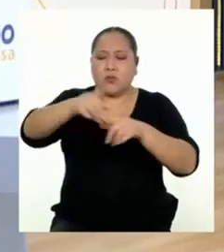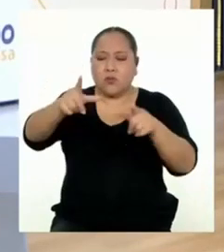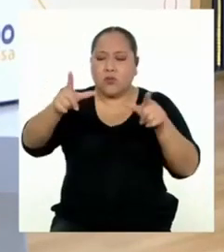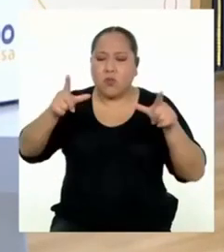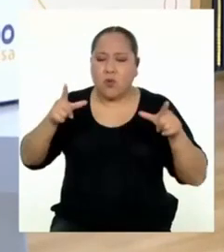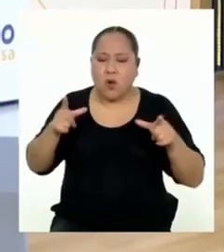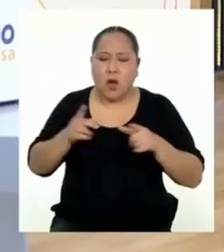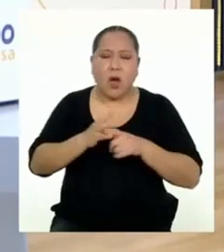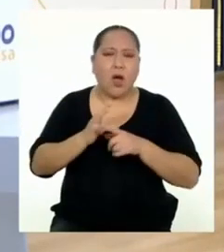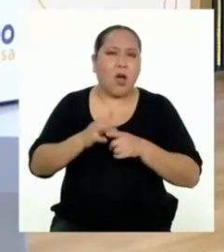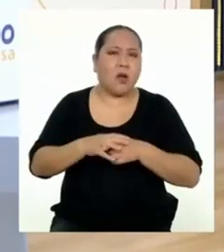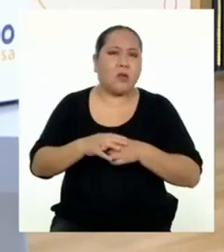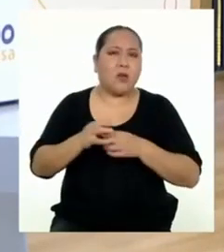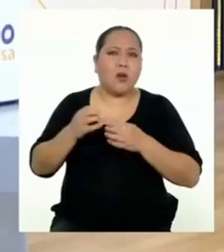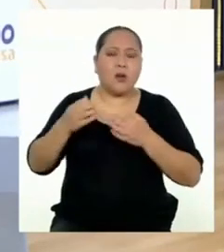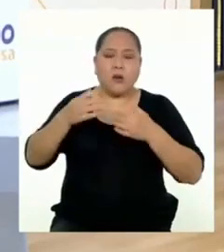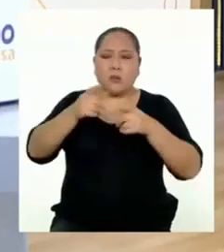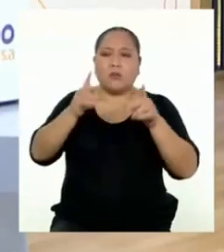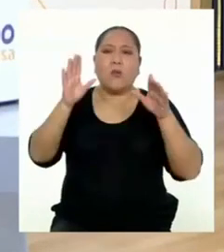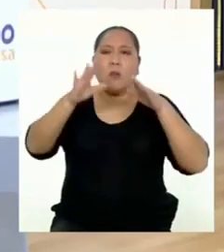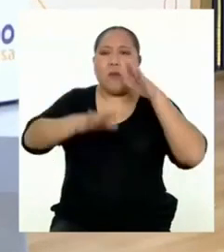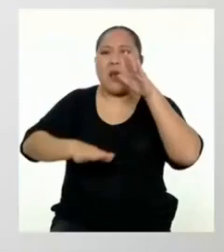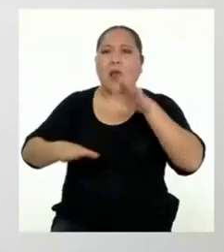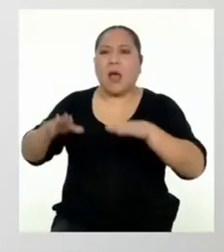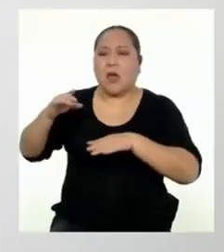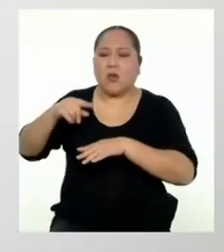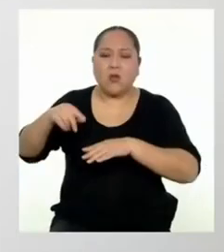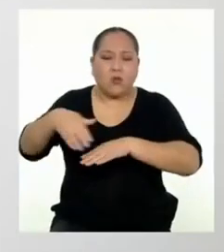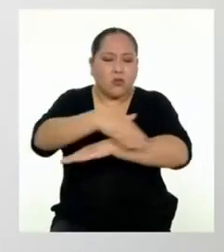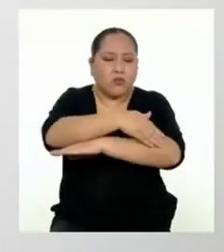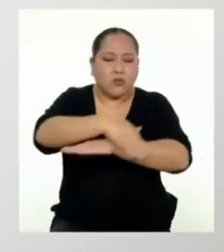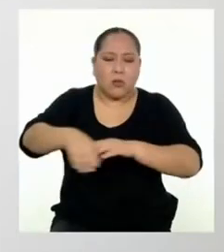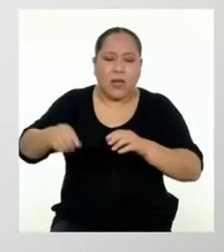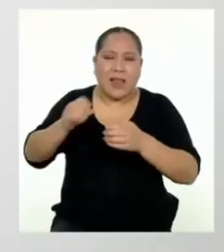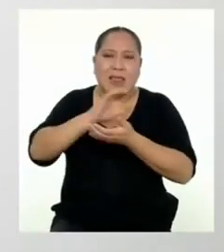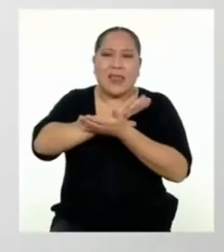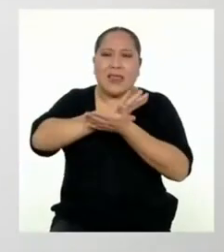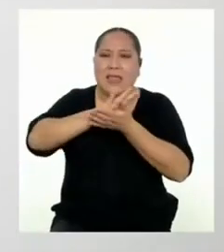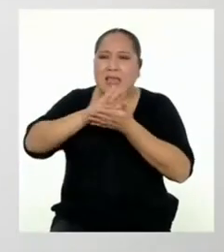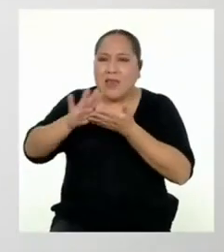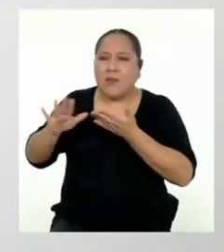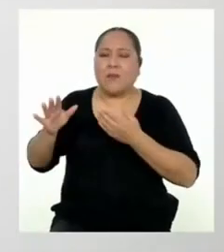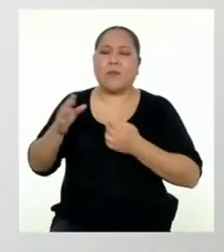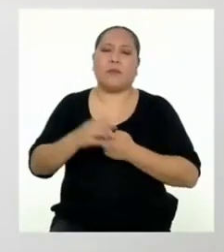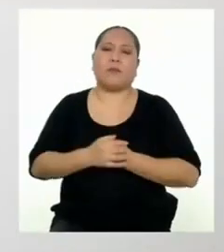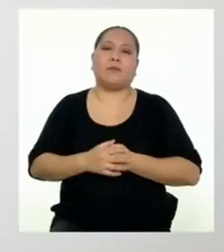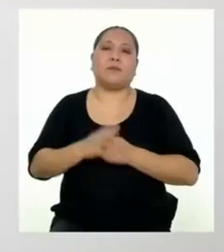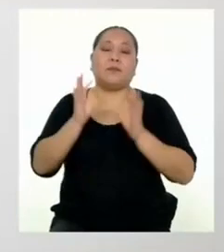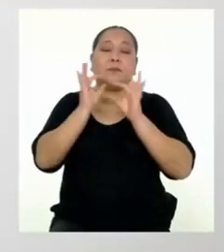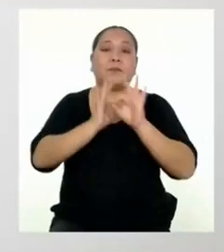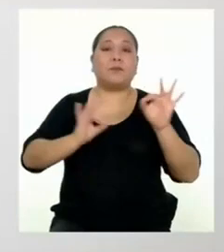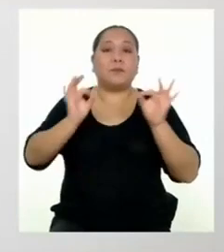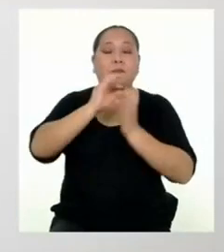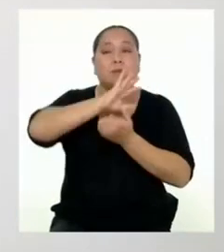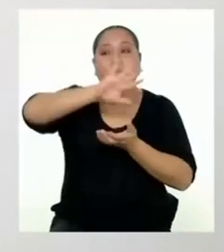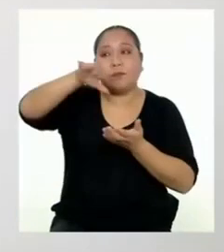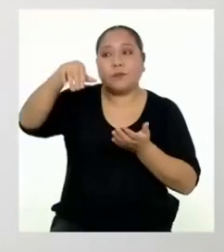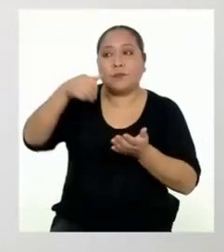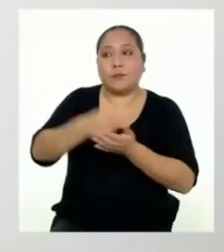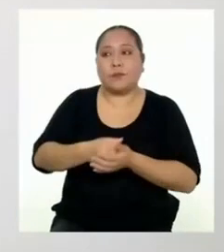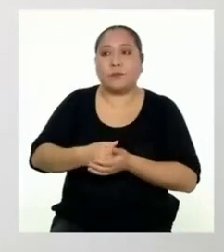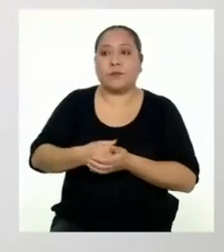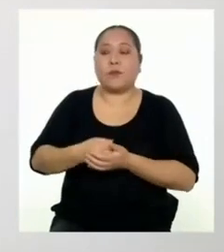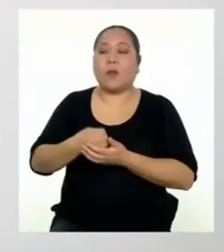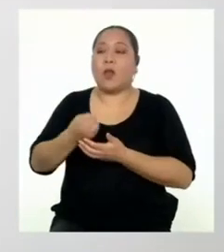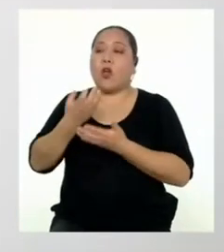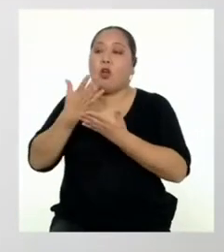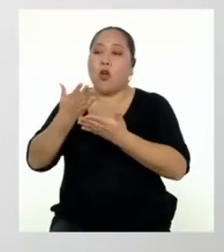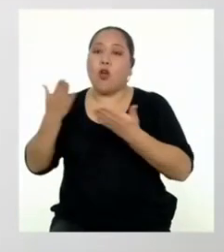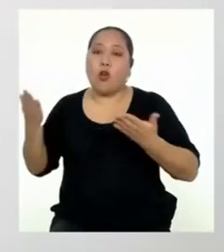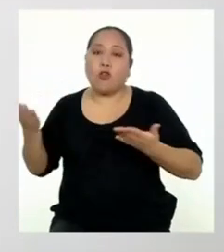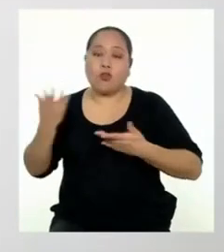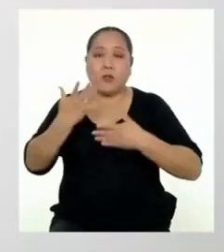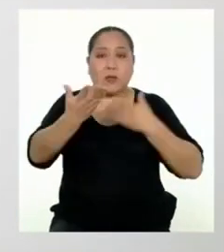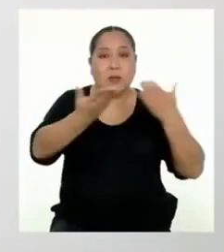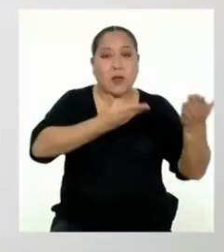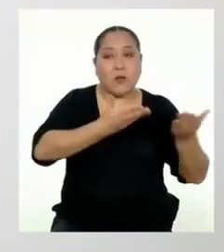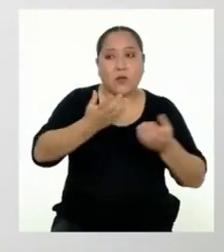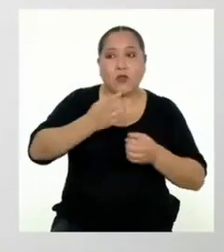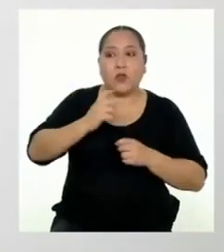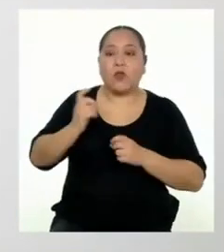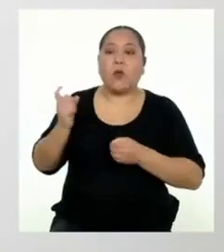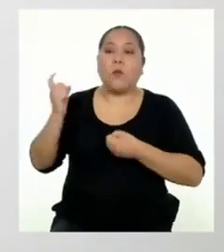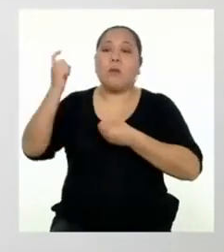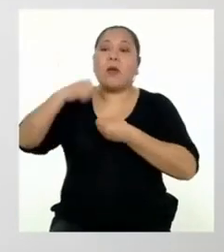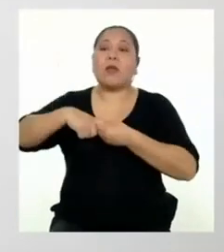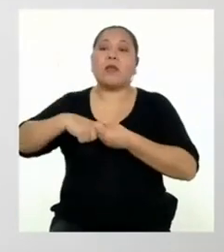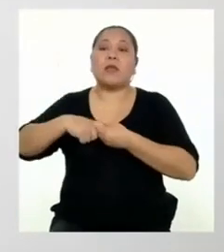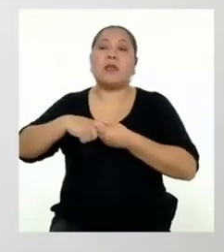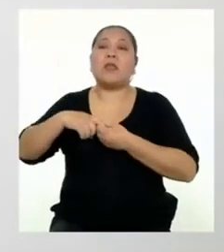playa o por una calle que está limpiecita. Es importante que todos tomemos conciencia que los bienes y servicios públicos nos pertenecen a